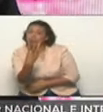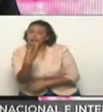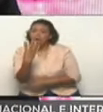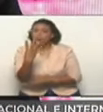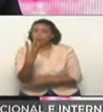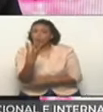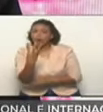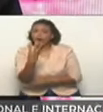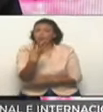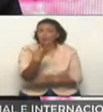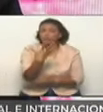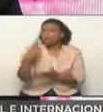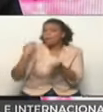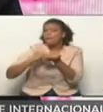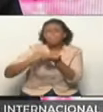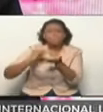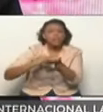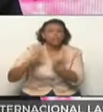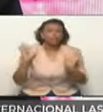1, 2, 3, 4 y muchas veces.